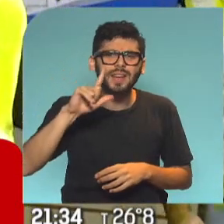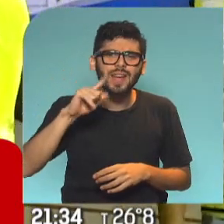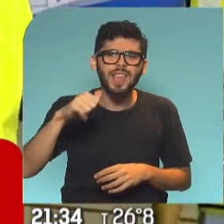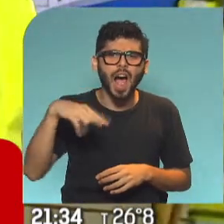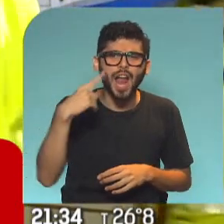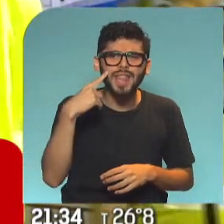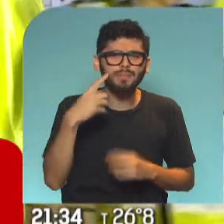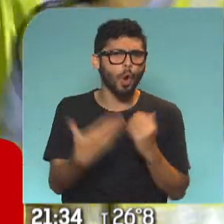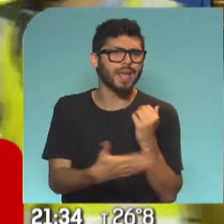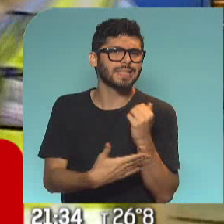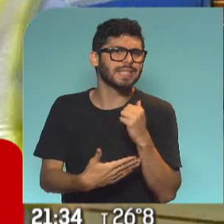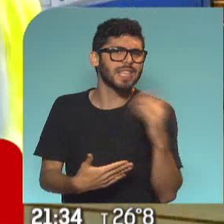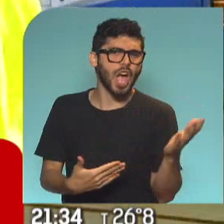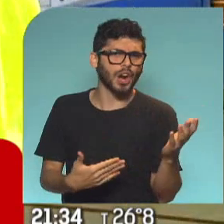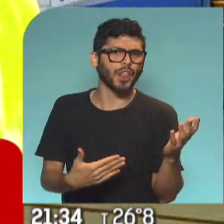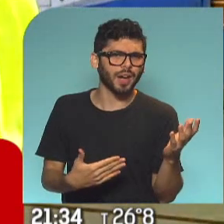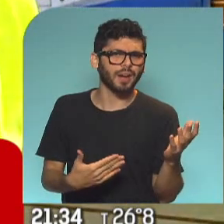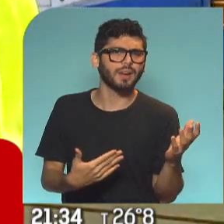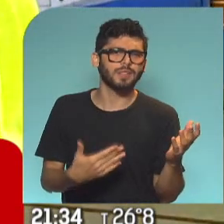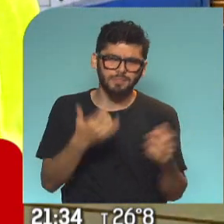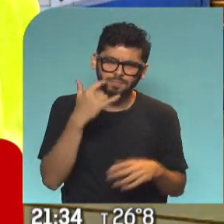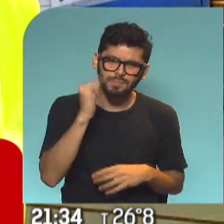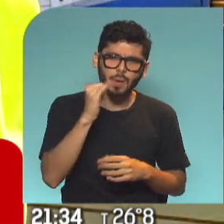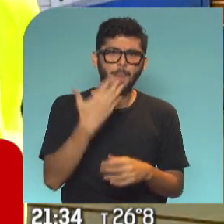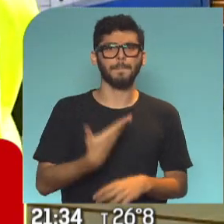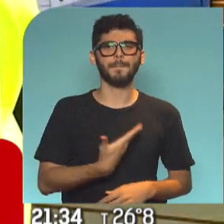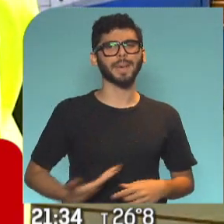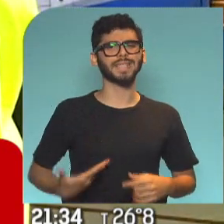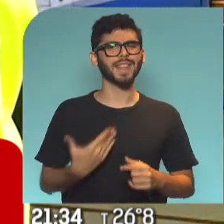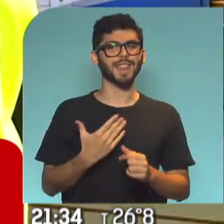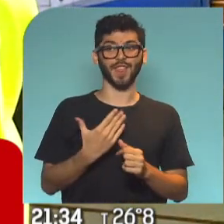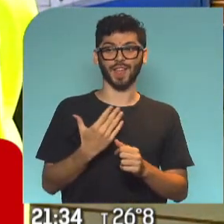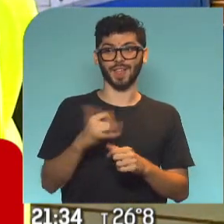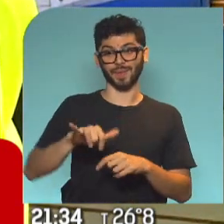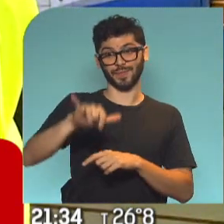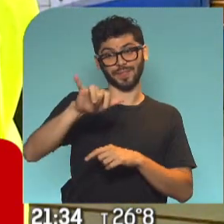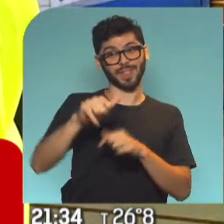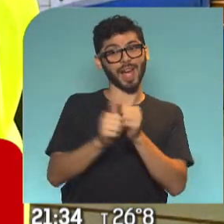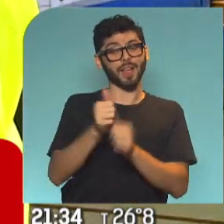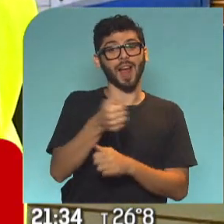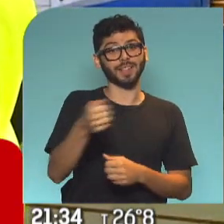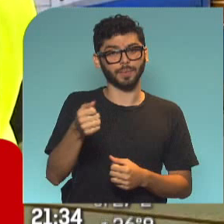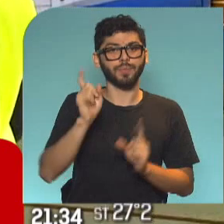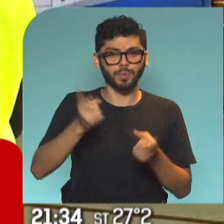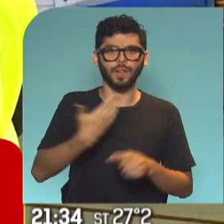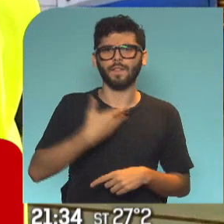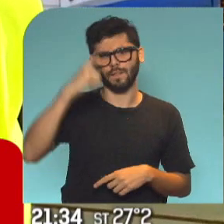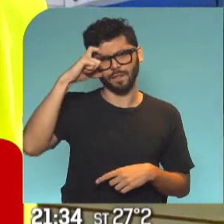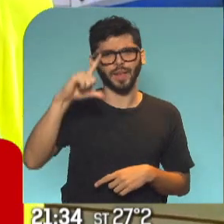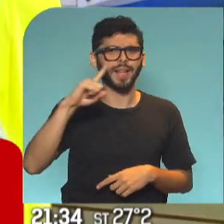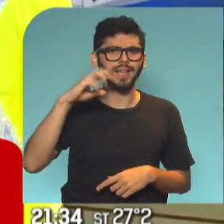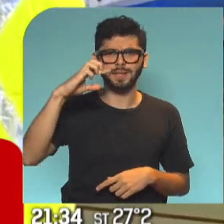izquierda. Probable. Ahí está Seriani seguro. también, el presidente de Aerolíneas Argentinas. Felipe Solá, también.